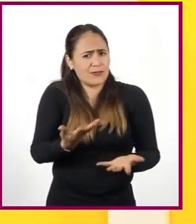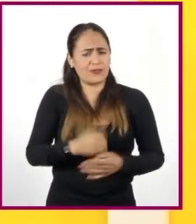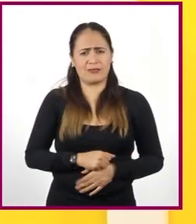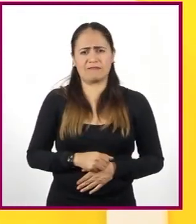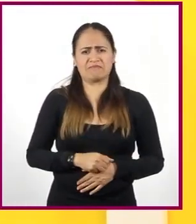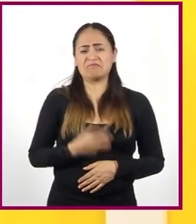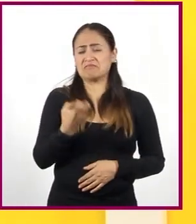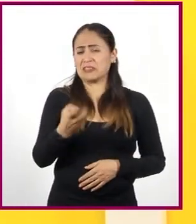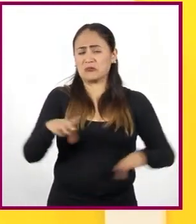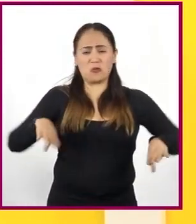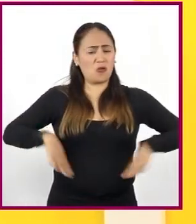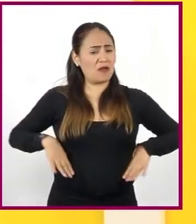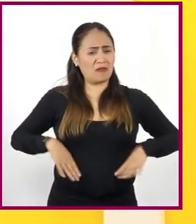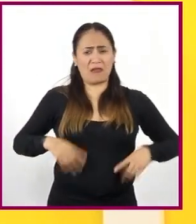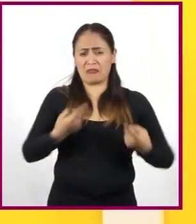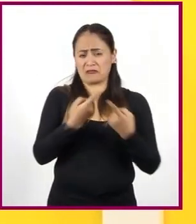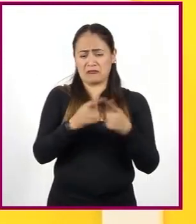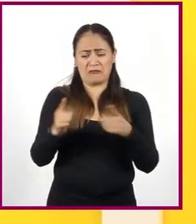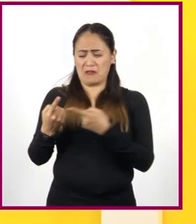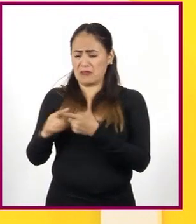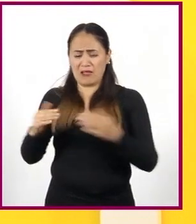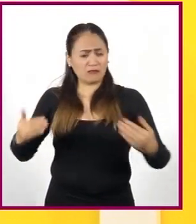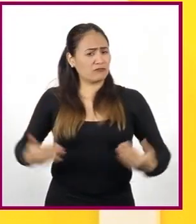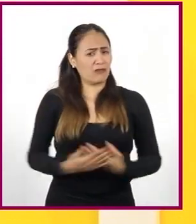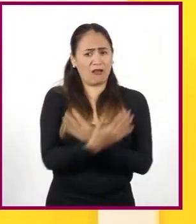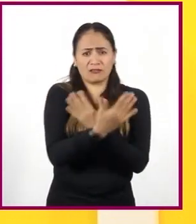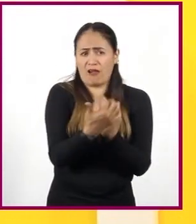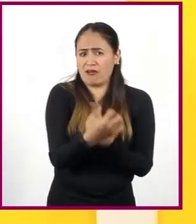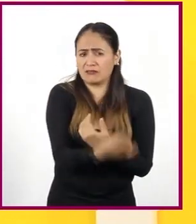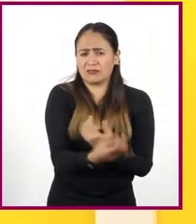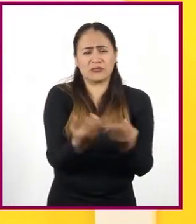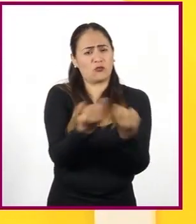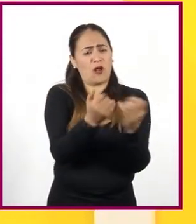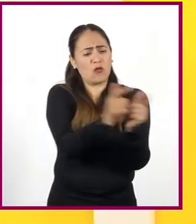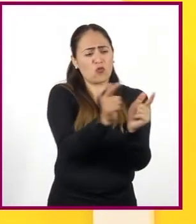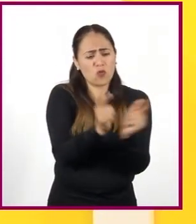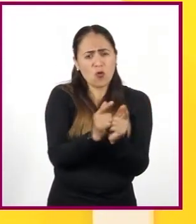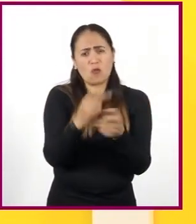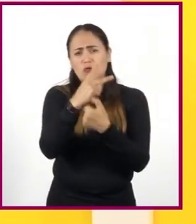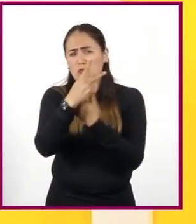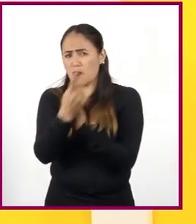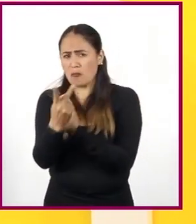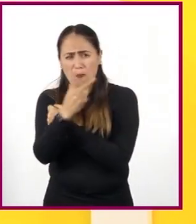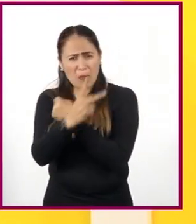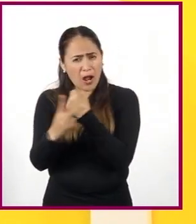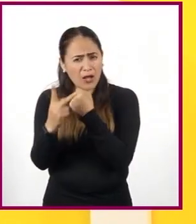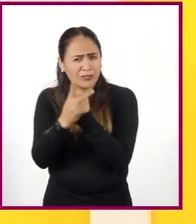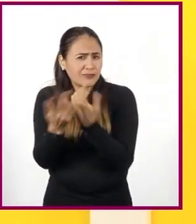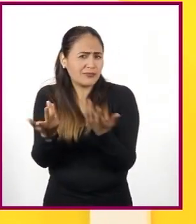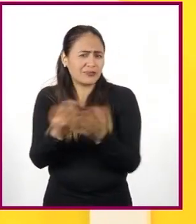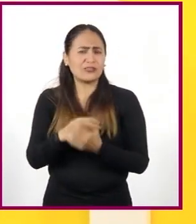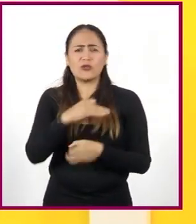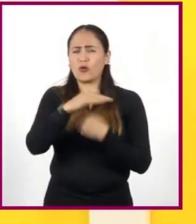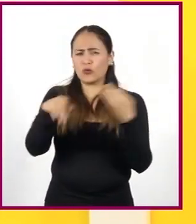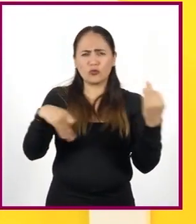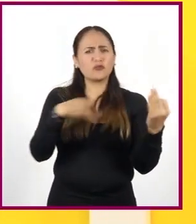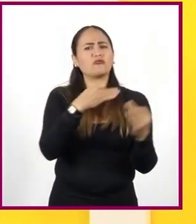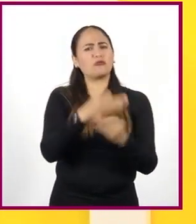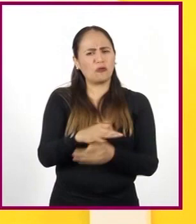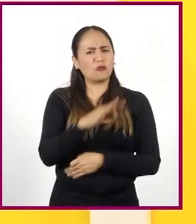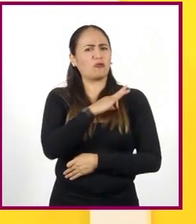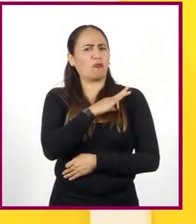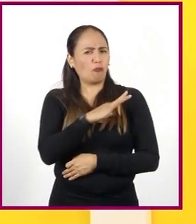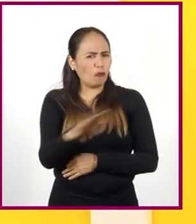parte inherente de las personas, los grupos y las sociedades, por lo que todas y todos tenemos derecho a disfrutar de las